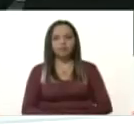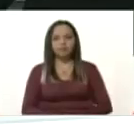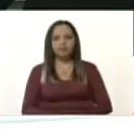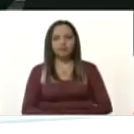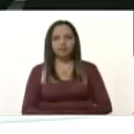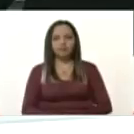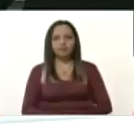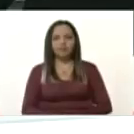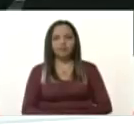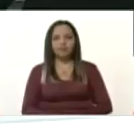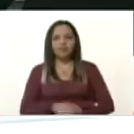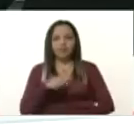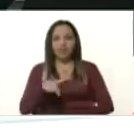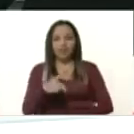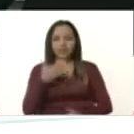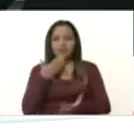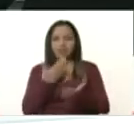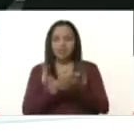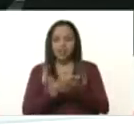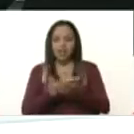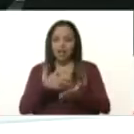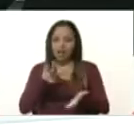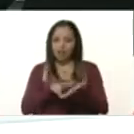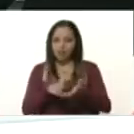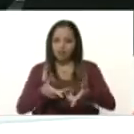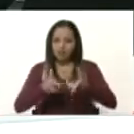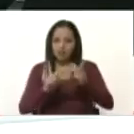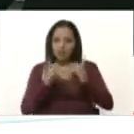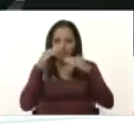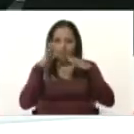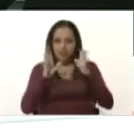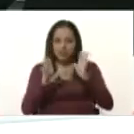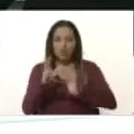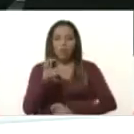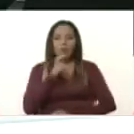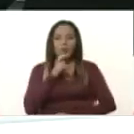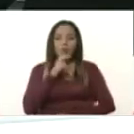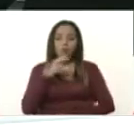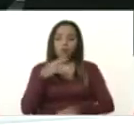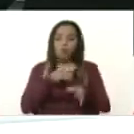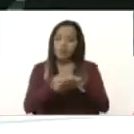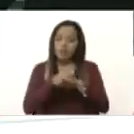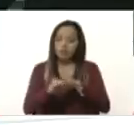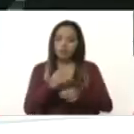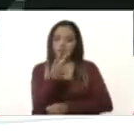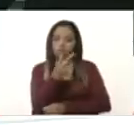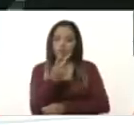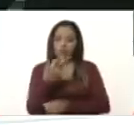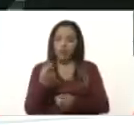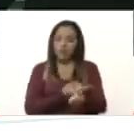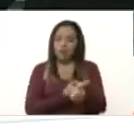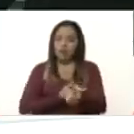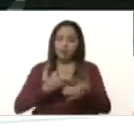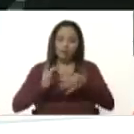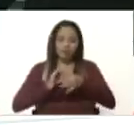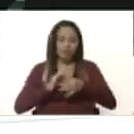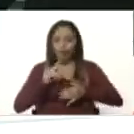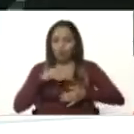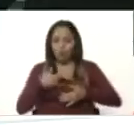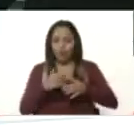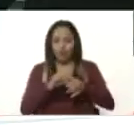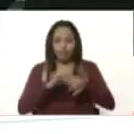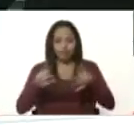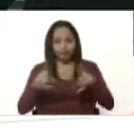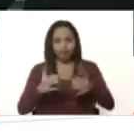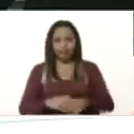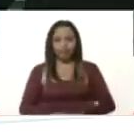Aquí me están solicitando la autorización, atención, el oro y el petro. Son dos hermanos inseparables.